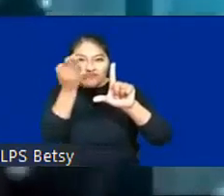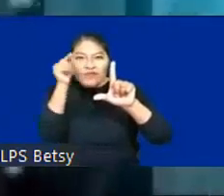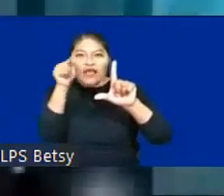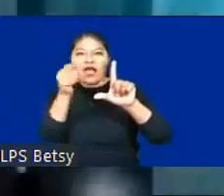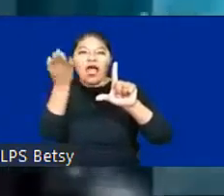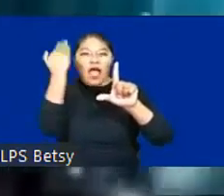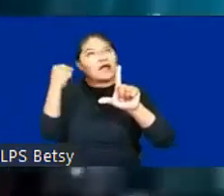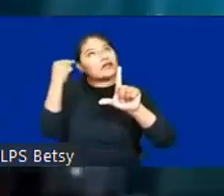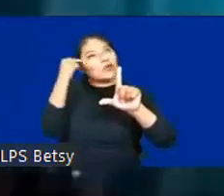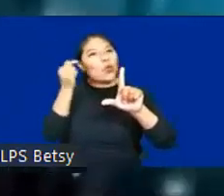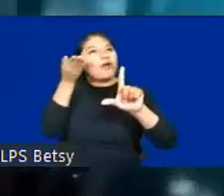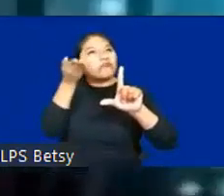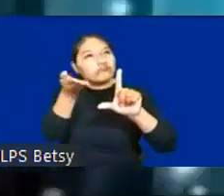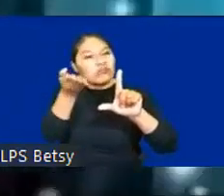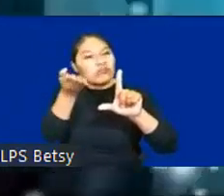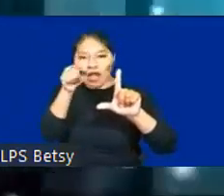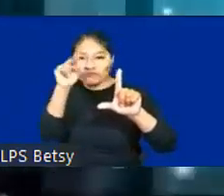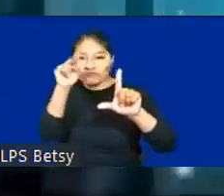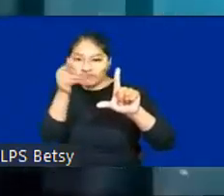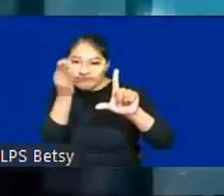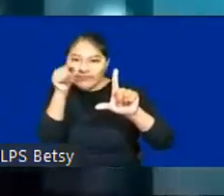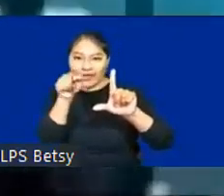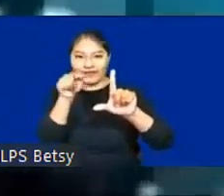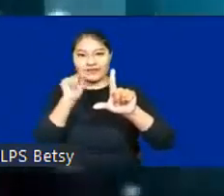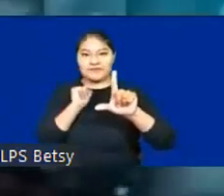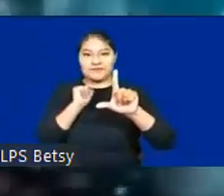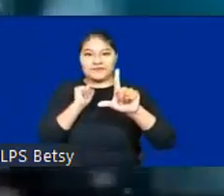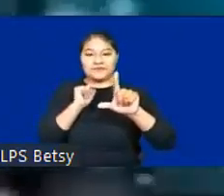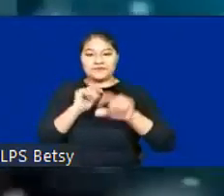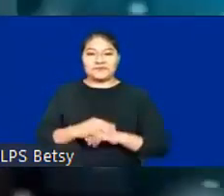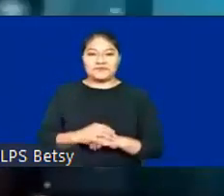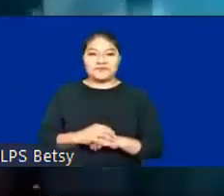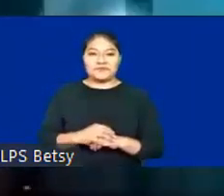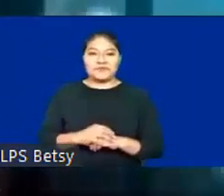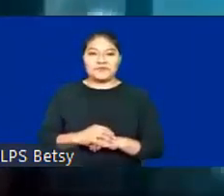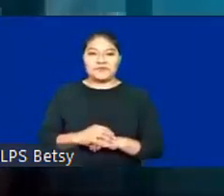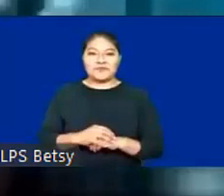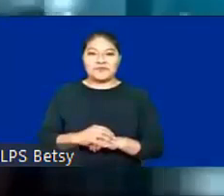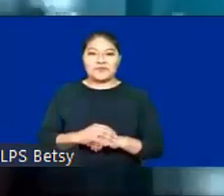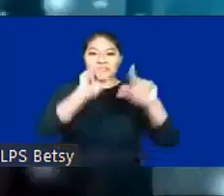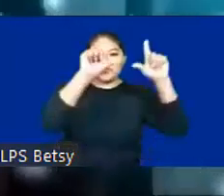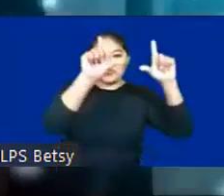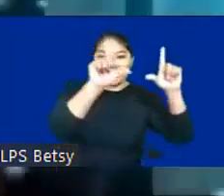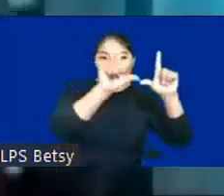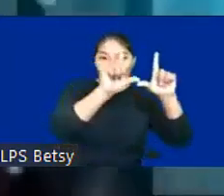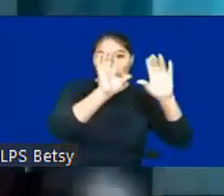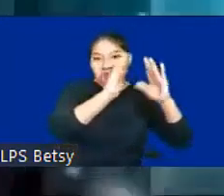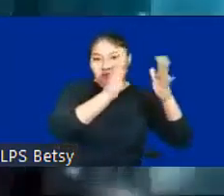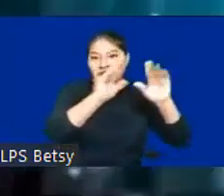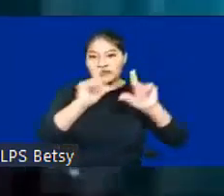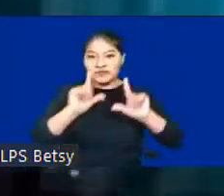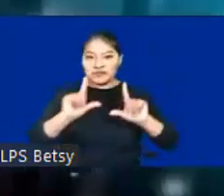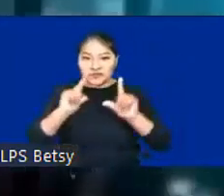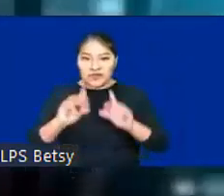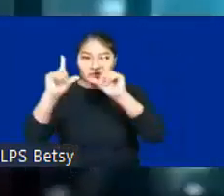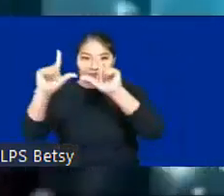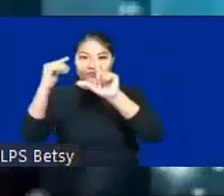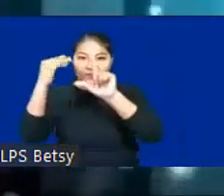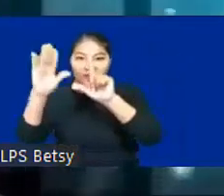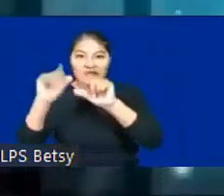esta plataforma, por supuesto, nos permite además visibilizar la trazabilidad, el estado, quién lo tiene, y hacer una